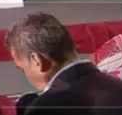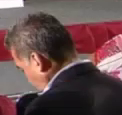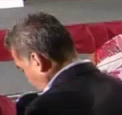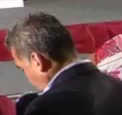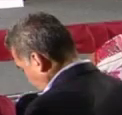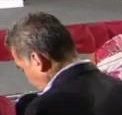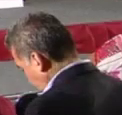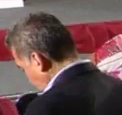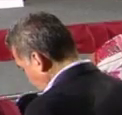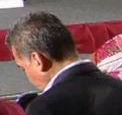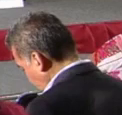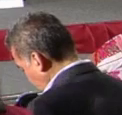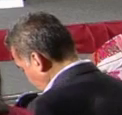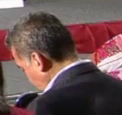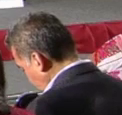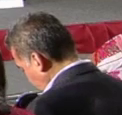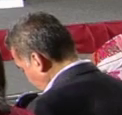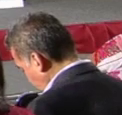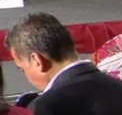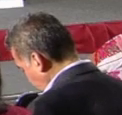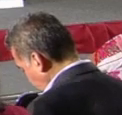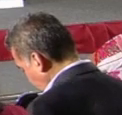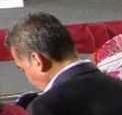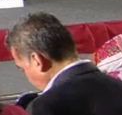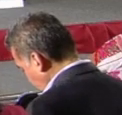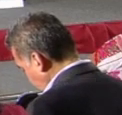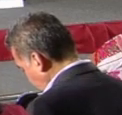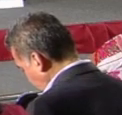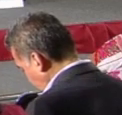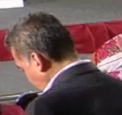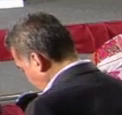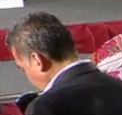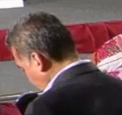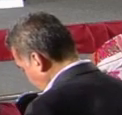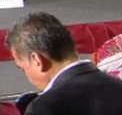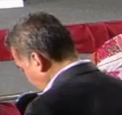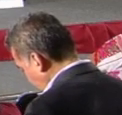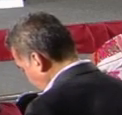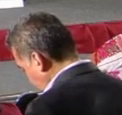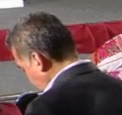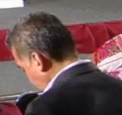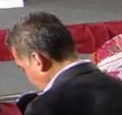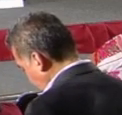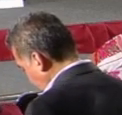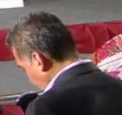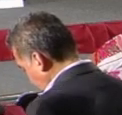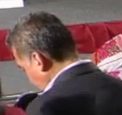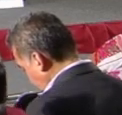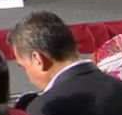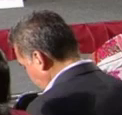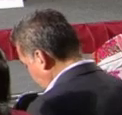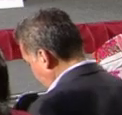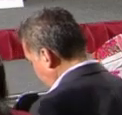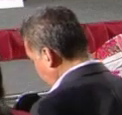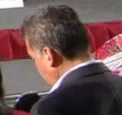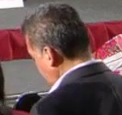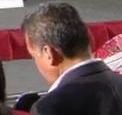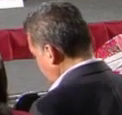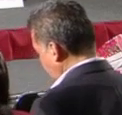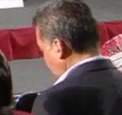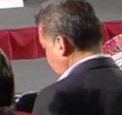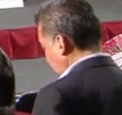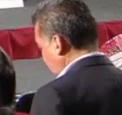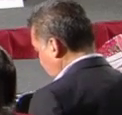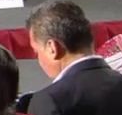seguir siendo sobre bienes, más terrenos, más residencias